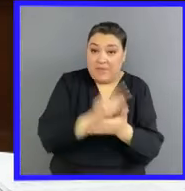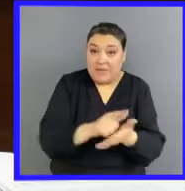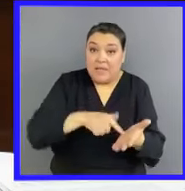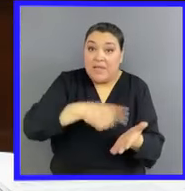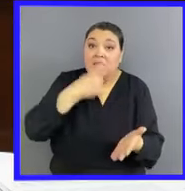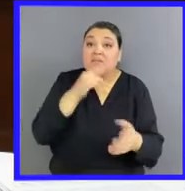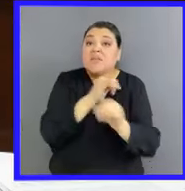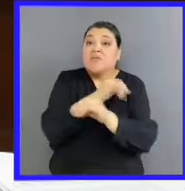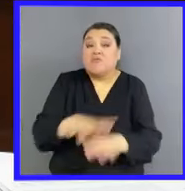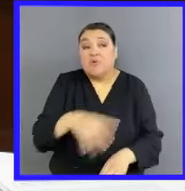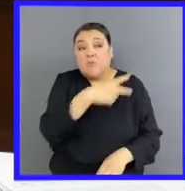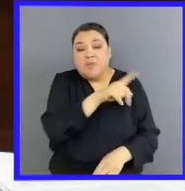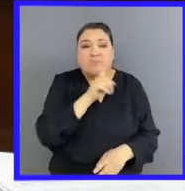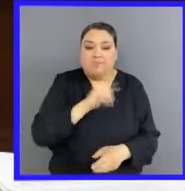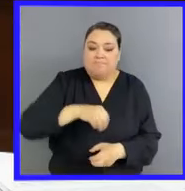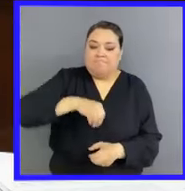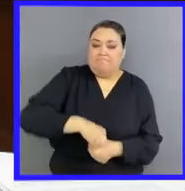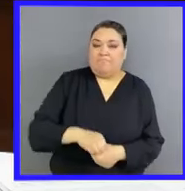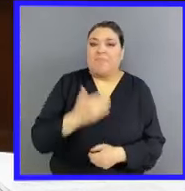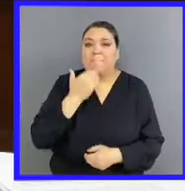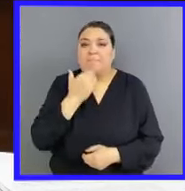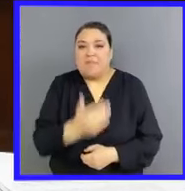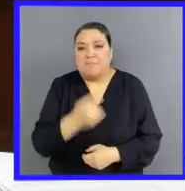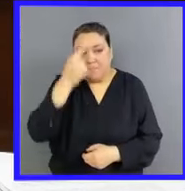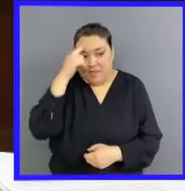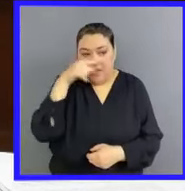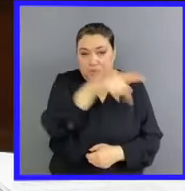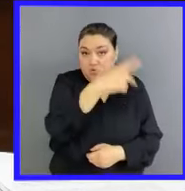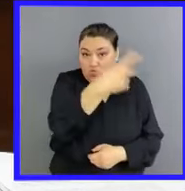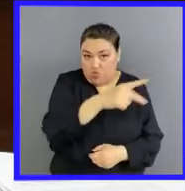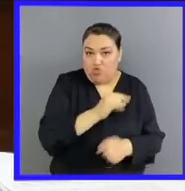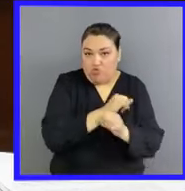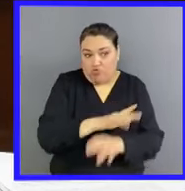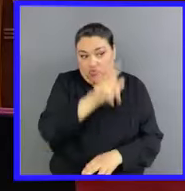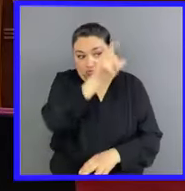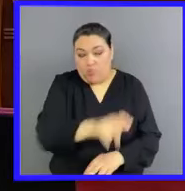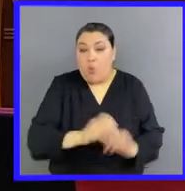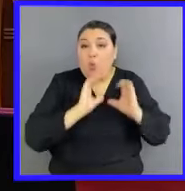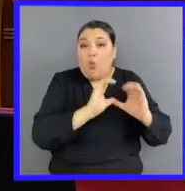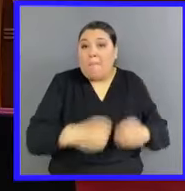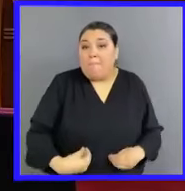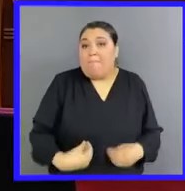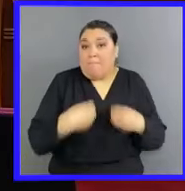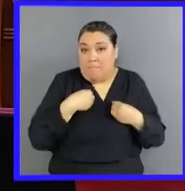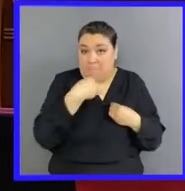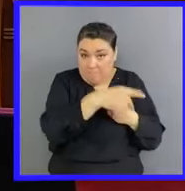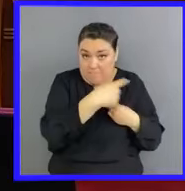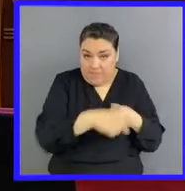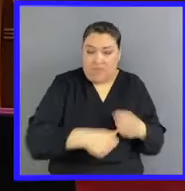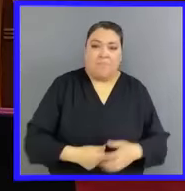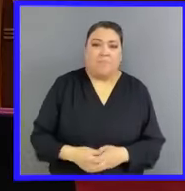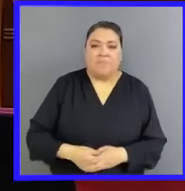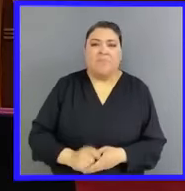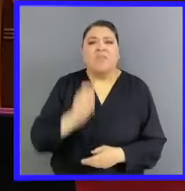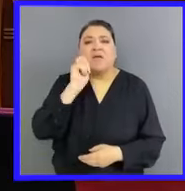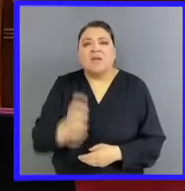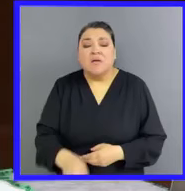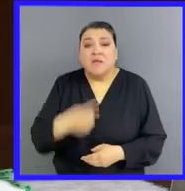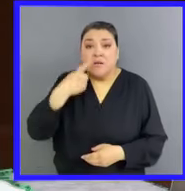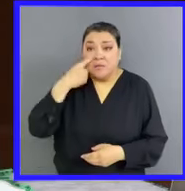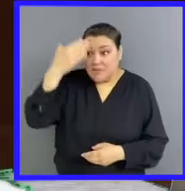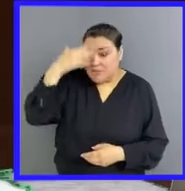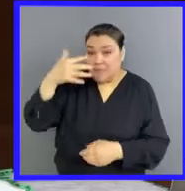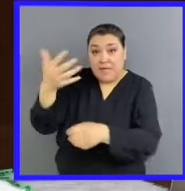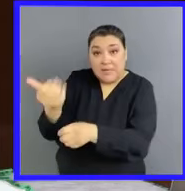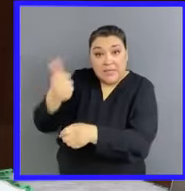es razonable para la protección de la integridad y seguridad de las personas servidoras públicas. Se trata de actos administrativos